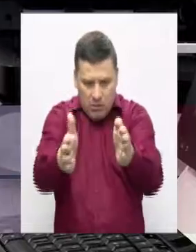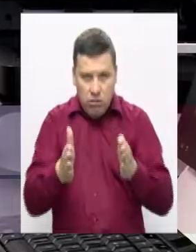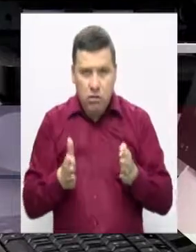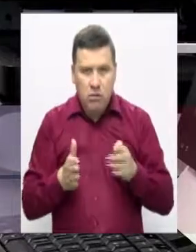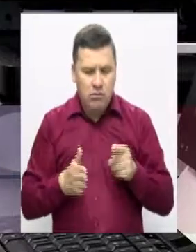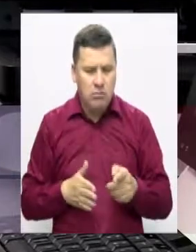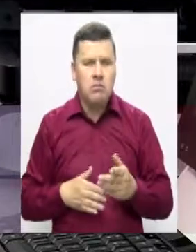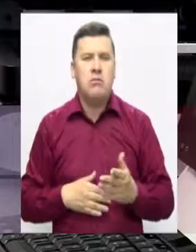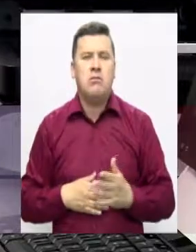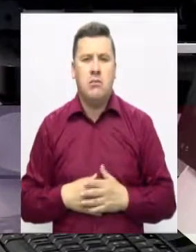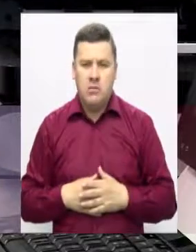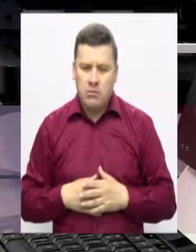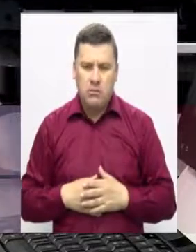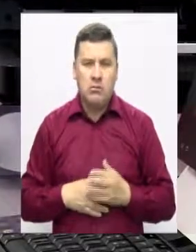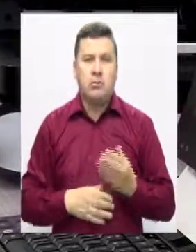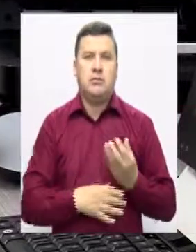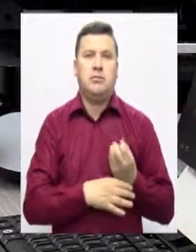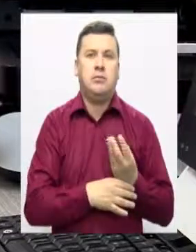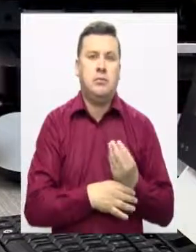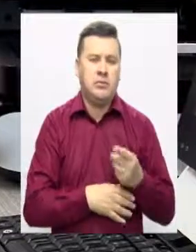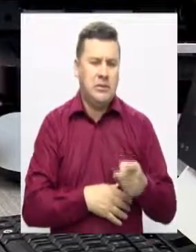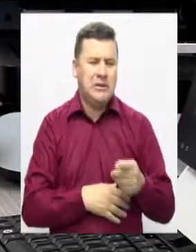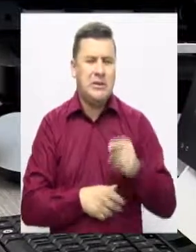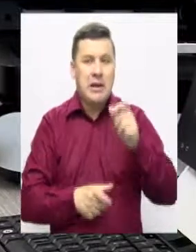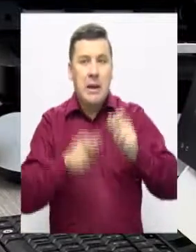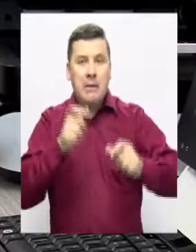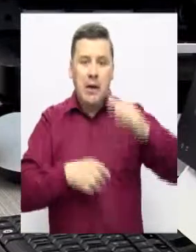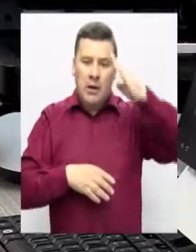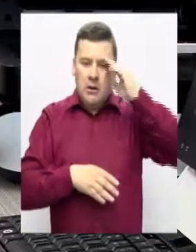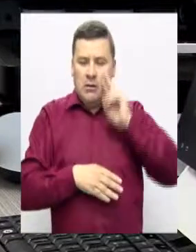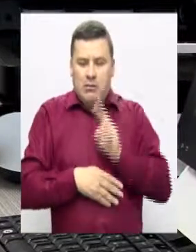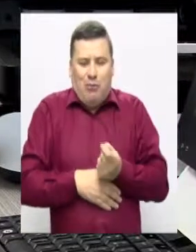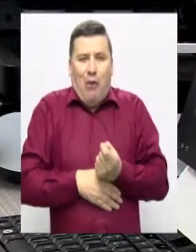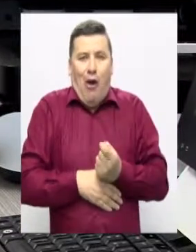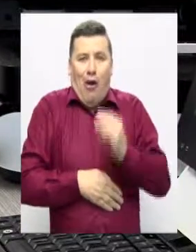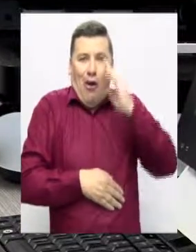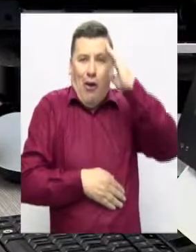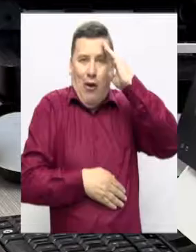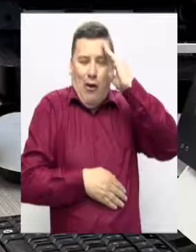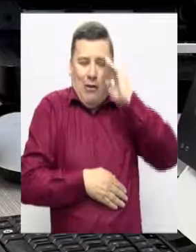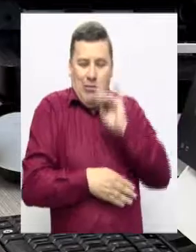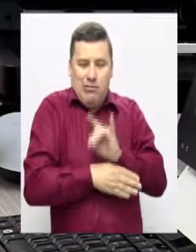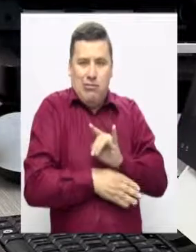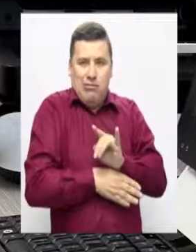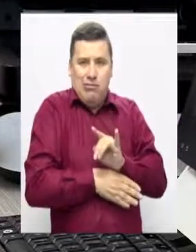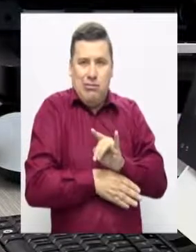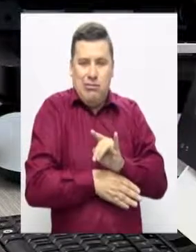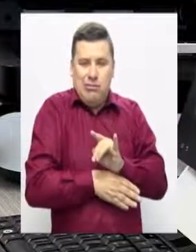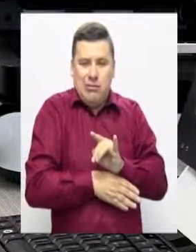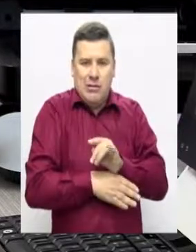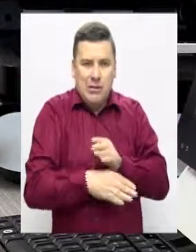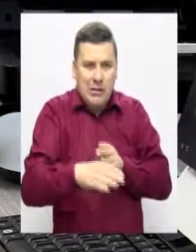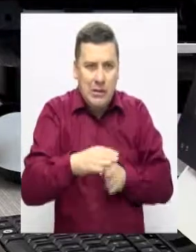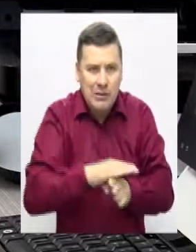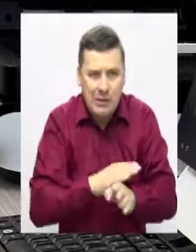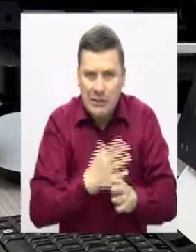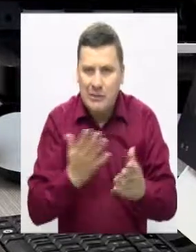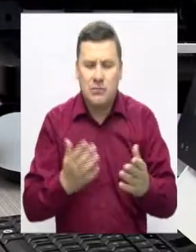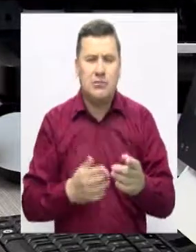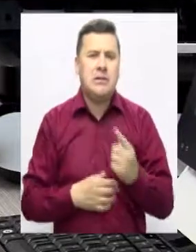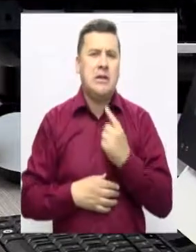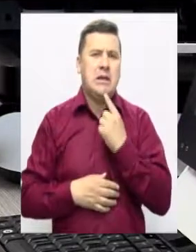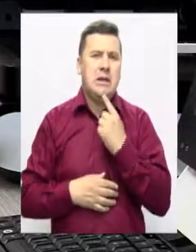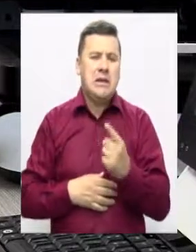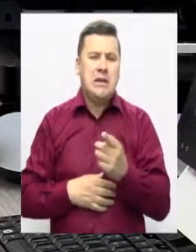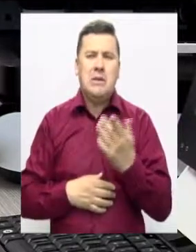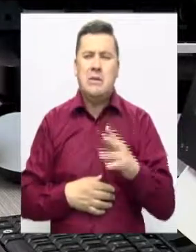en los pasillos. En Pasto, por tema de personal de guardia, la hora de guardada a los patios es muy temprano. Estamos hablando que